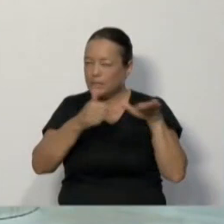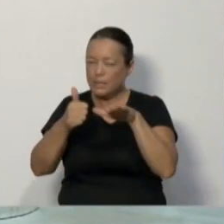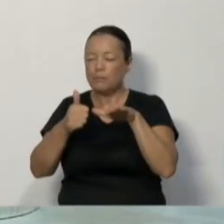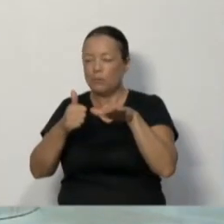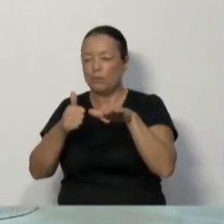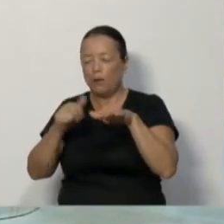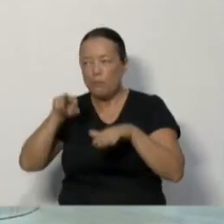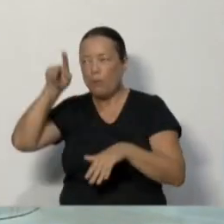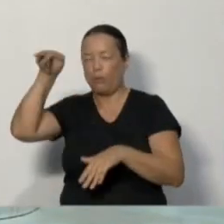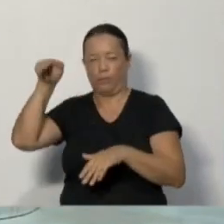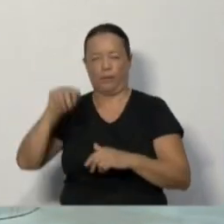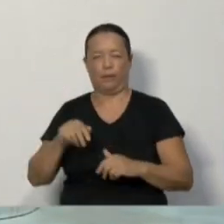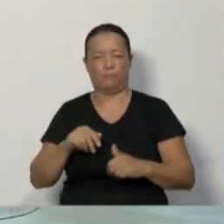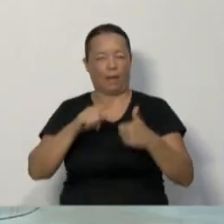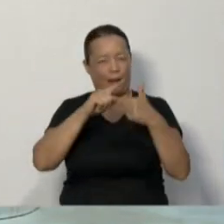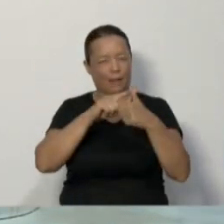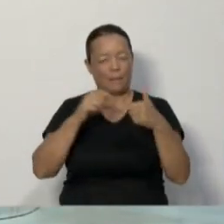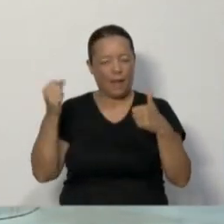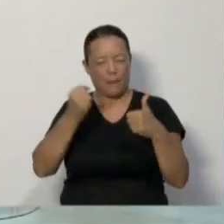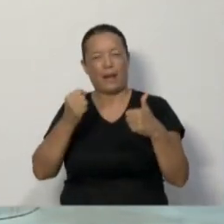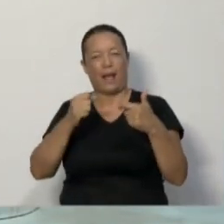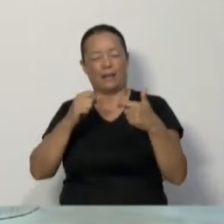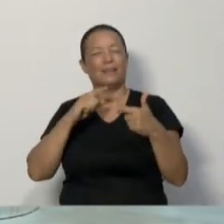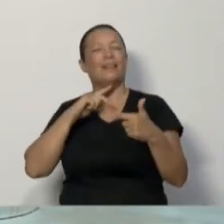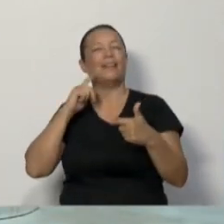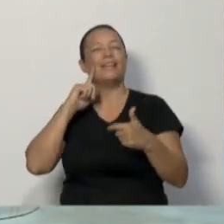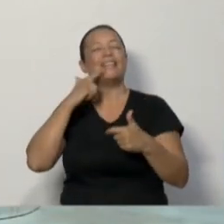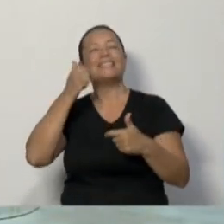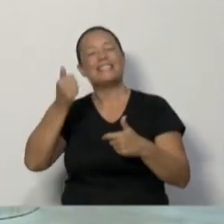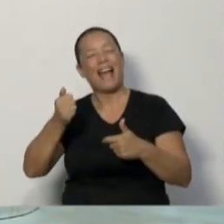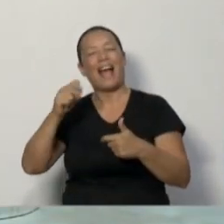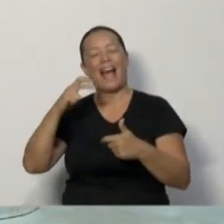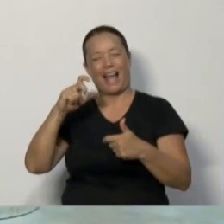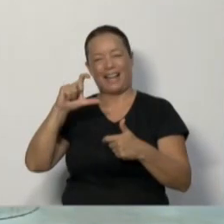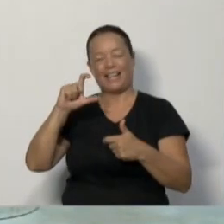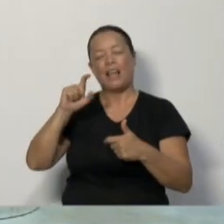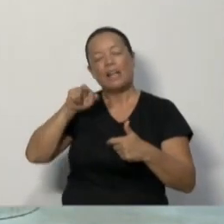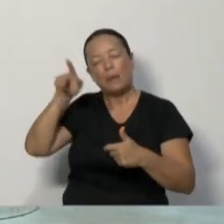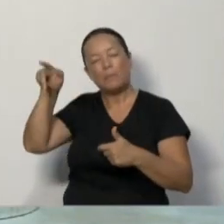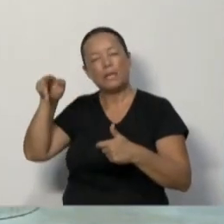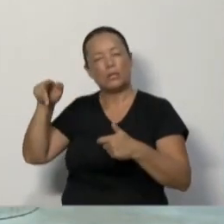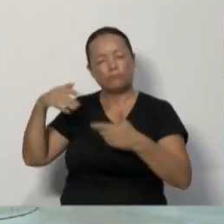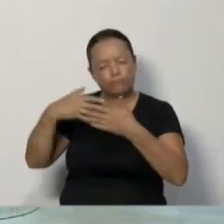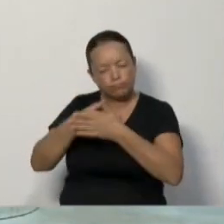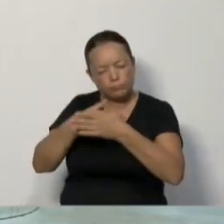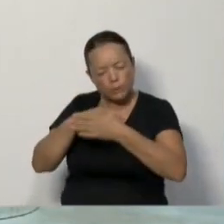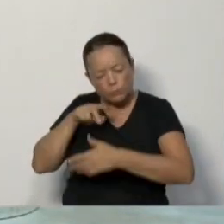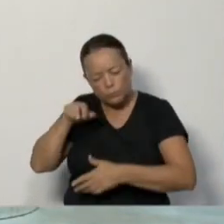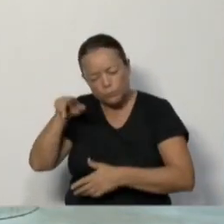Abraham e Isaac tenían que ir a la montaña que Dios les iba a indicar. Los dos son caminos cuesta